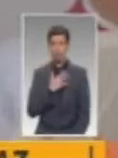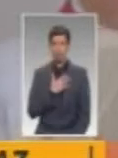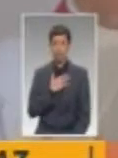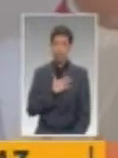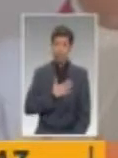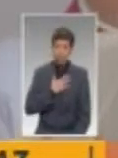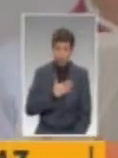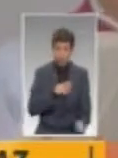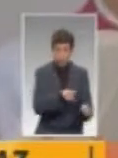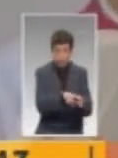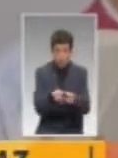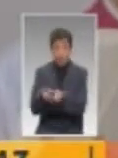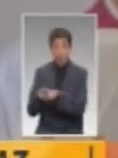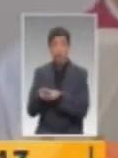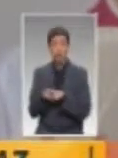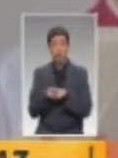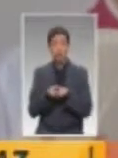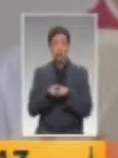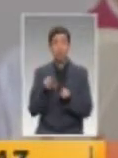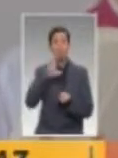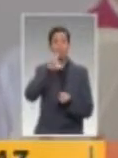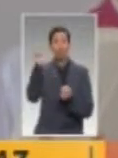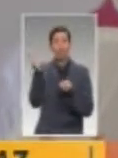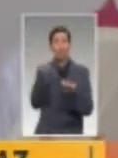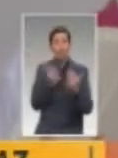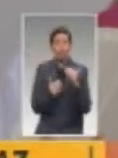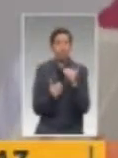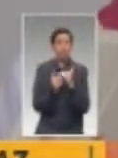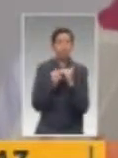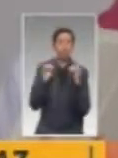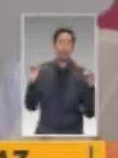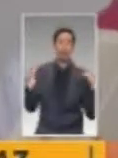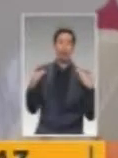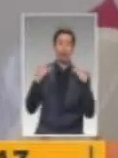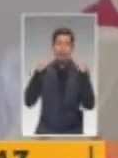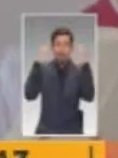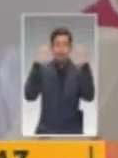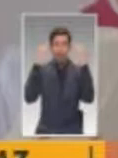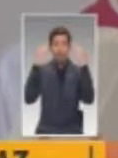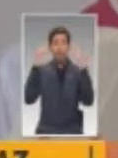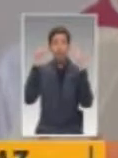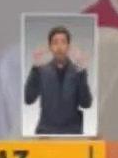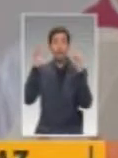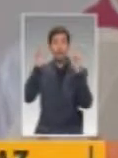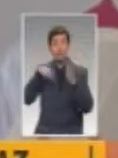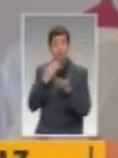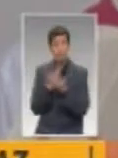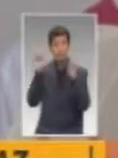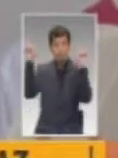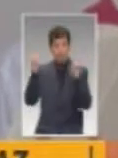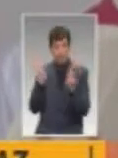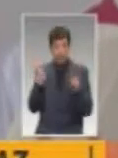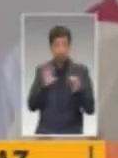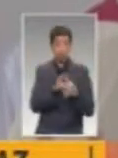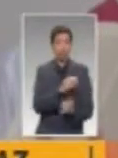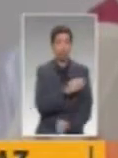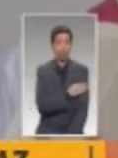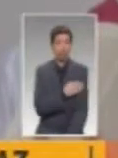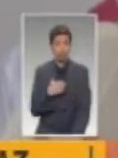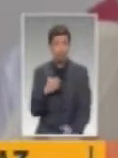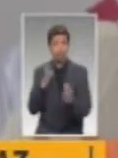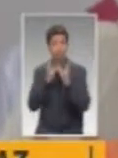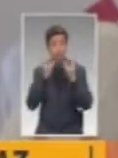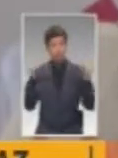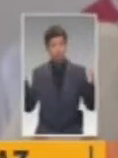Queridos hermanos, que Dios los llene de alegría, de paz en la fe, y que el Espíritu Santo